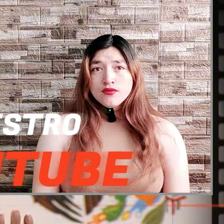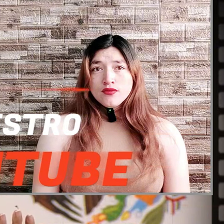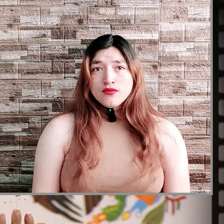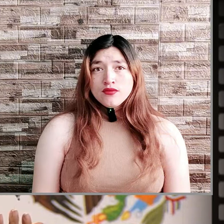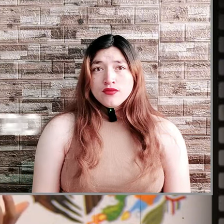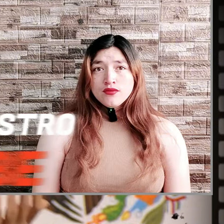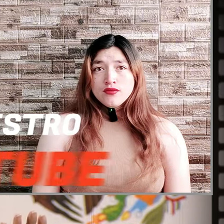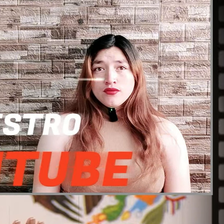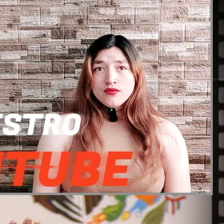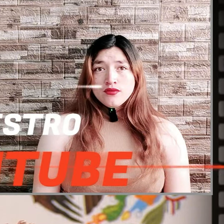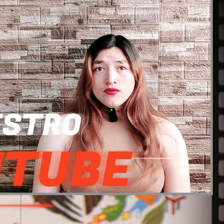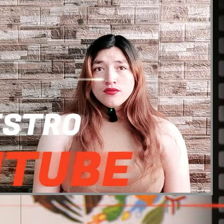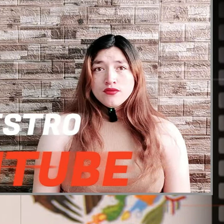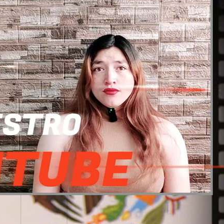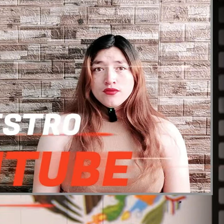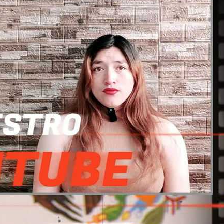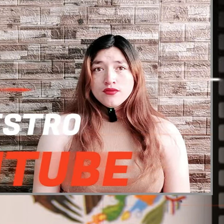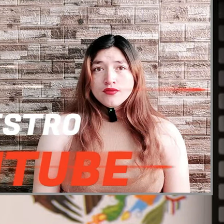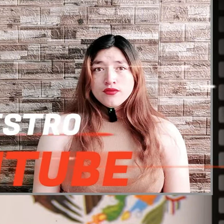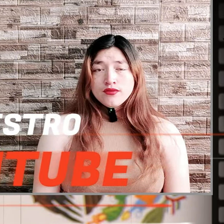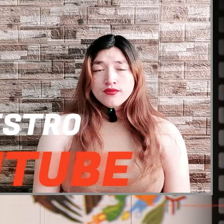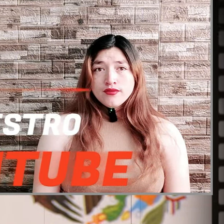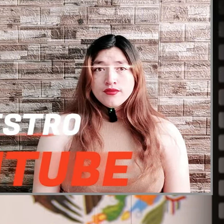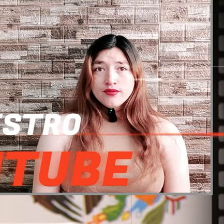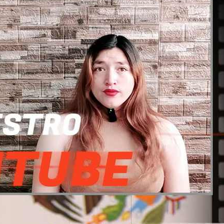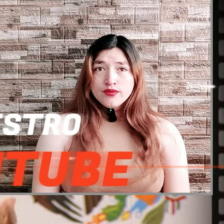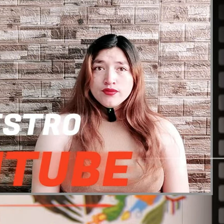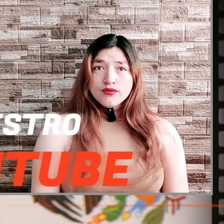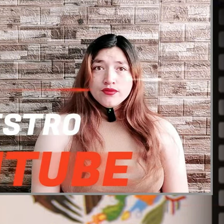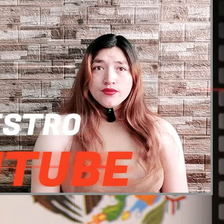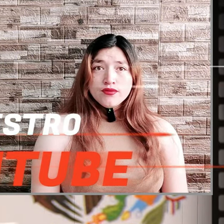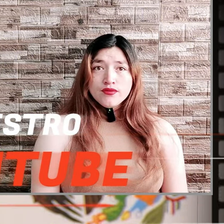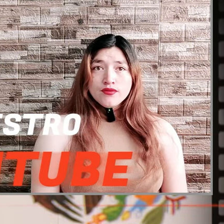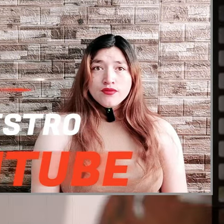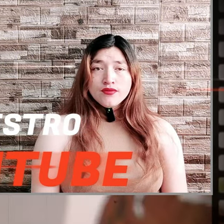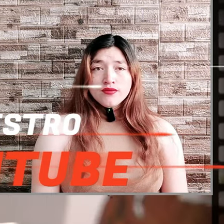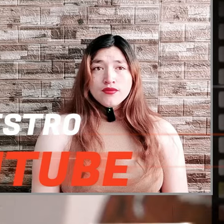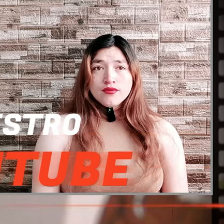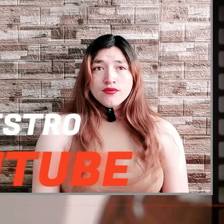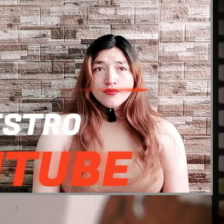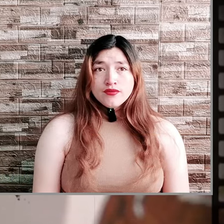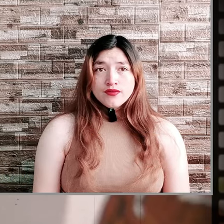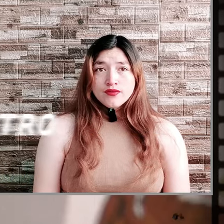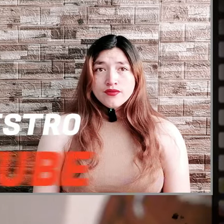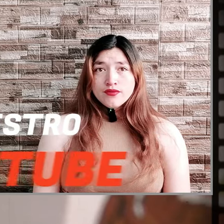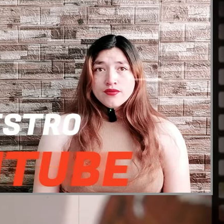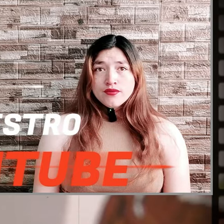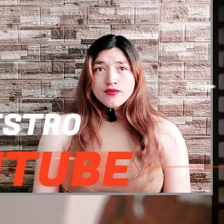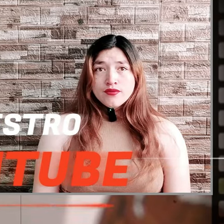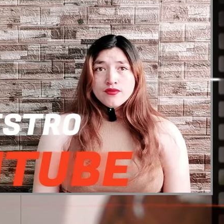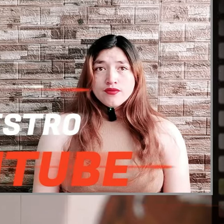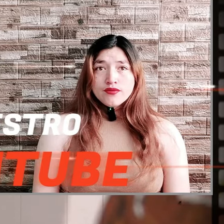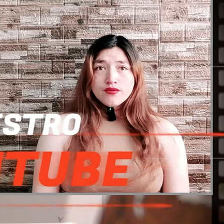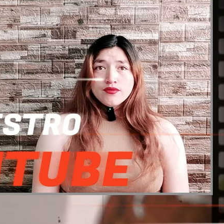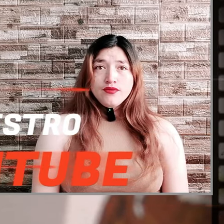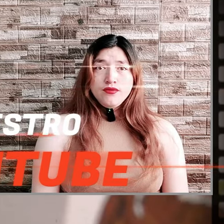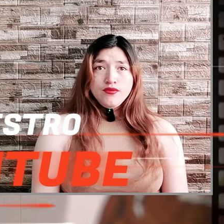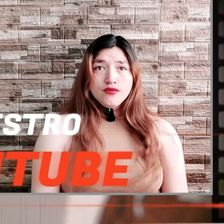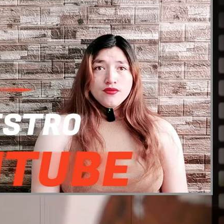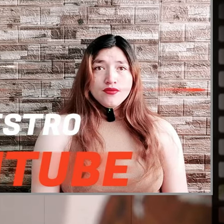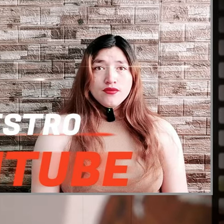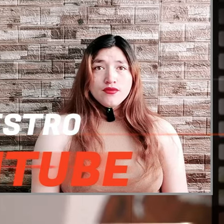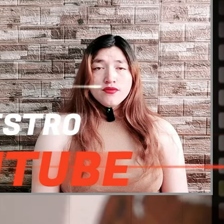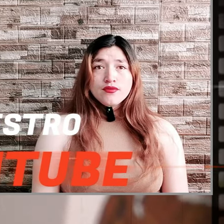China a la Organización Mundial de Comercio, pues fue parte de este proceso. Cuando viene la pandemia y